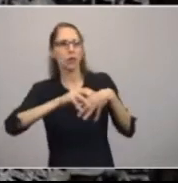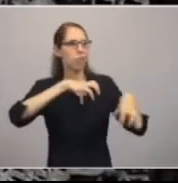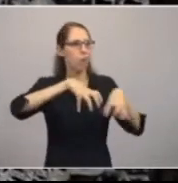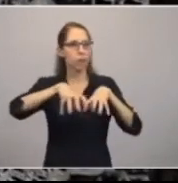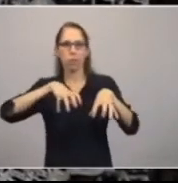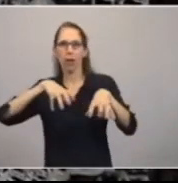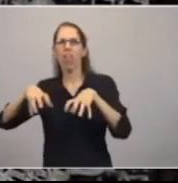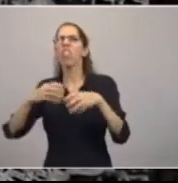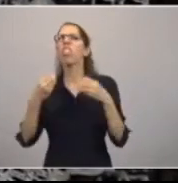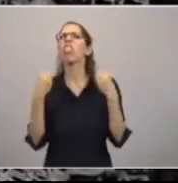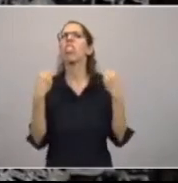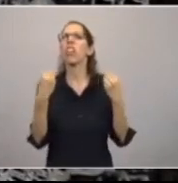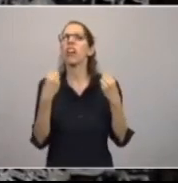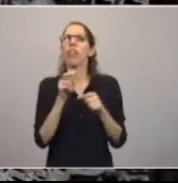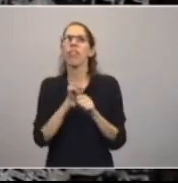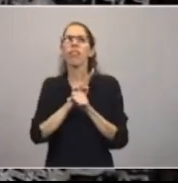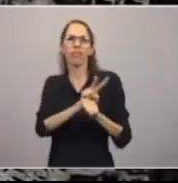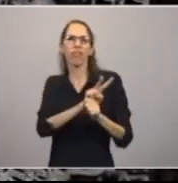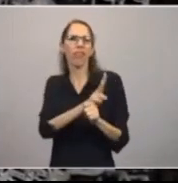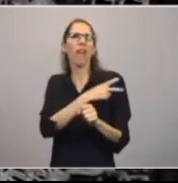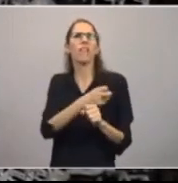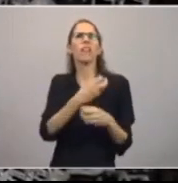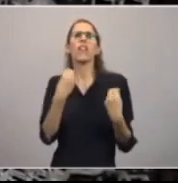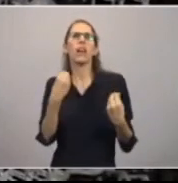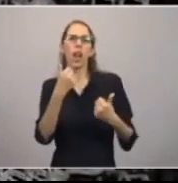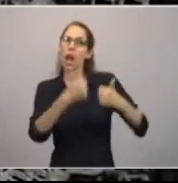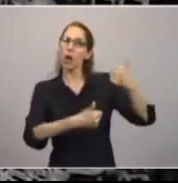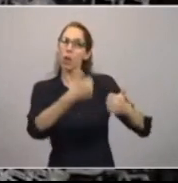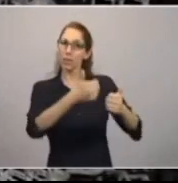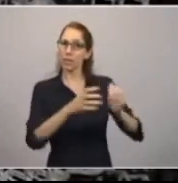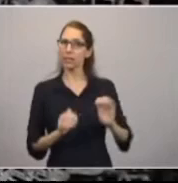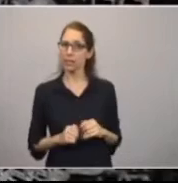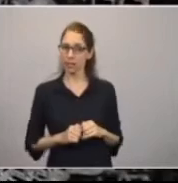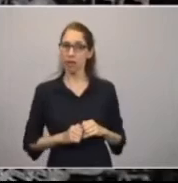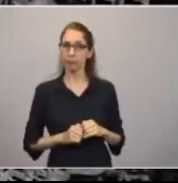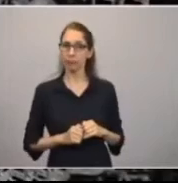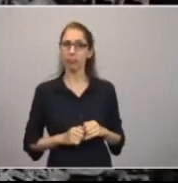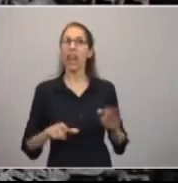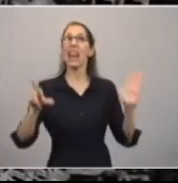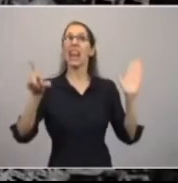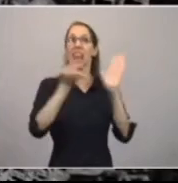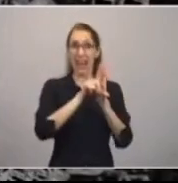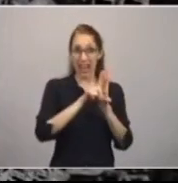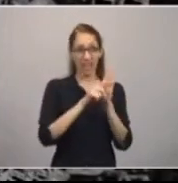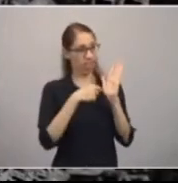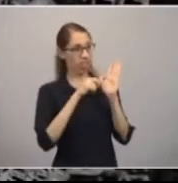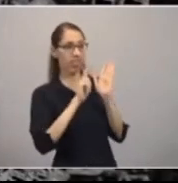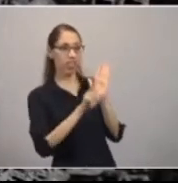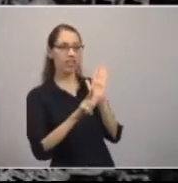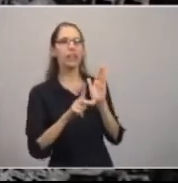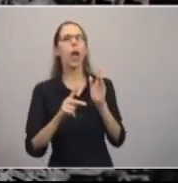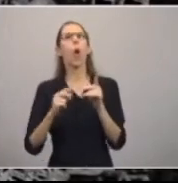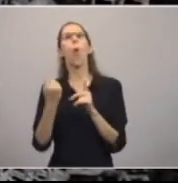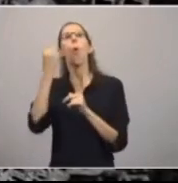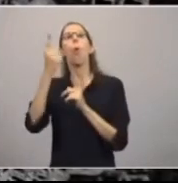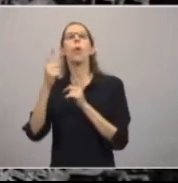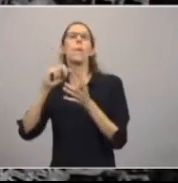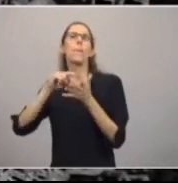de defensa de la competencia. las leyes antimonopolio y